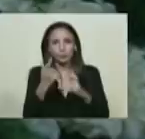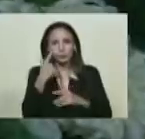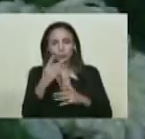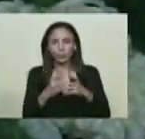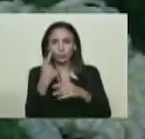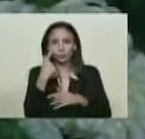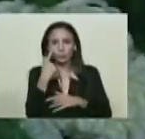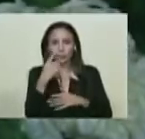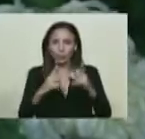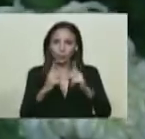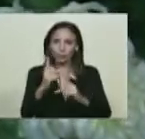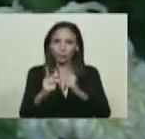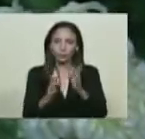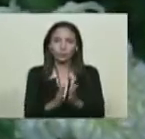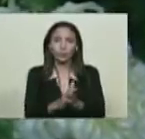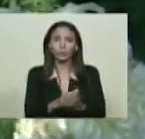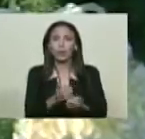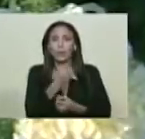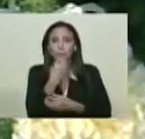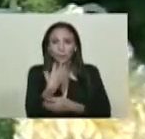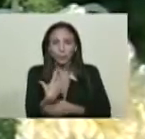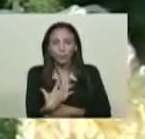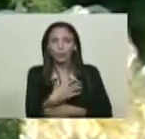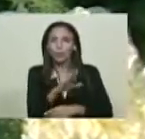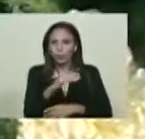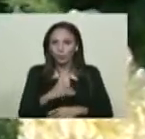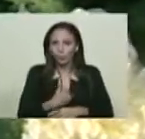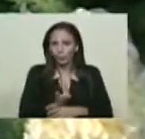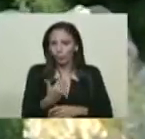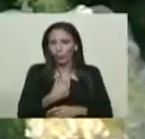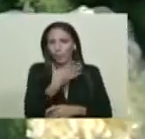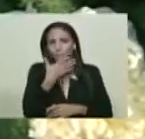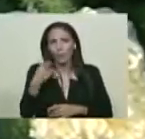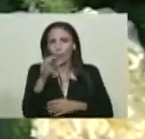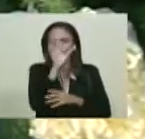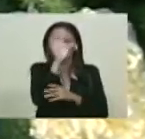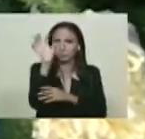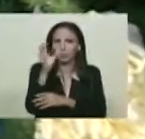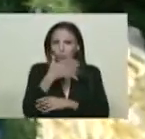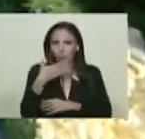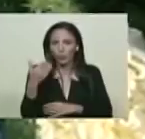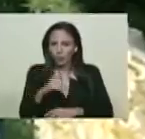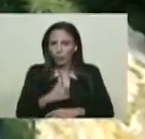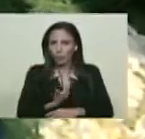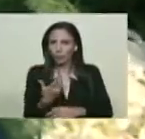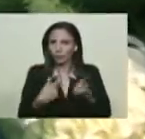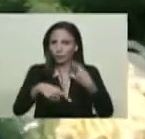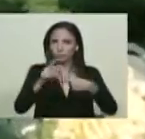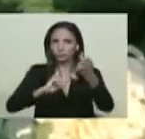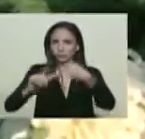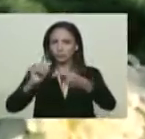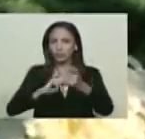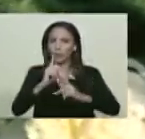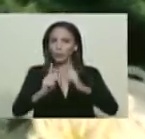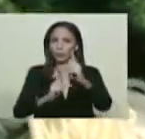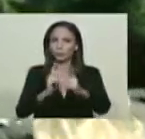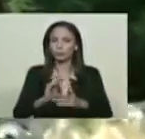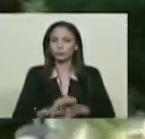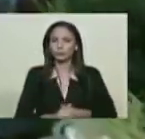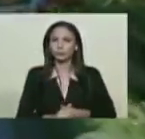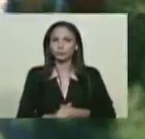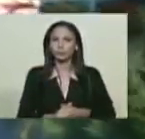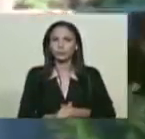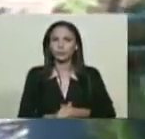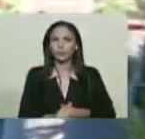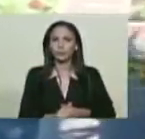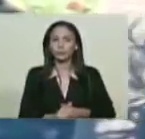la altísima calidad, que puede competir con los mejores países del mundo en producción de anturium. En estos